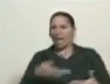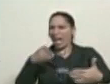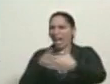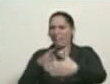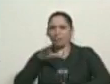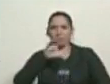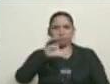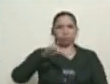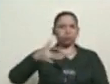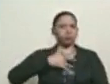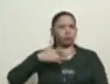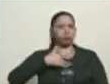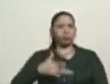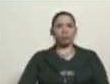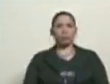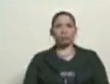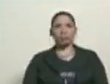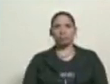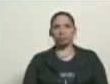antipatriótica.